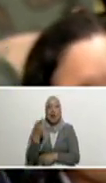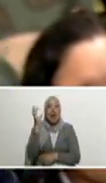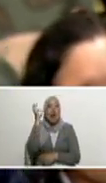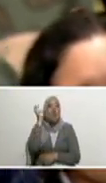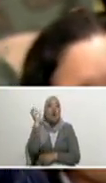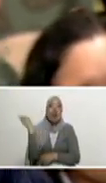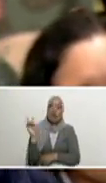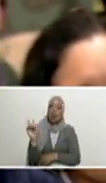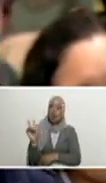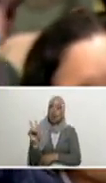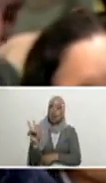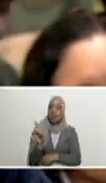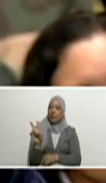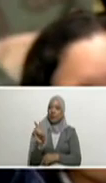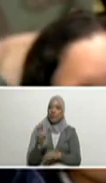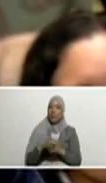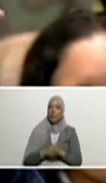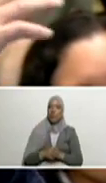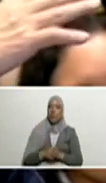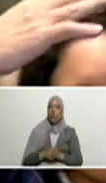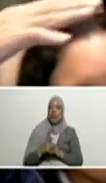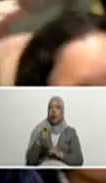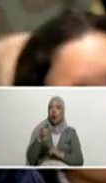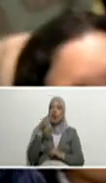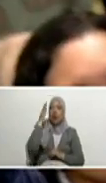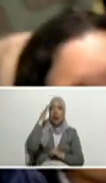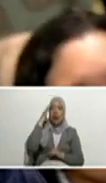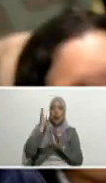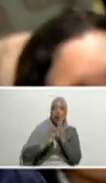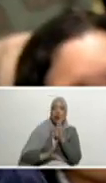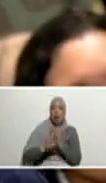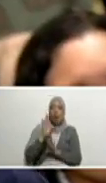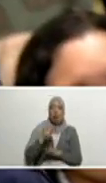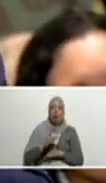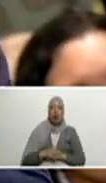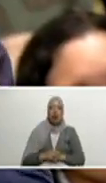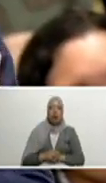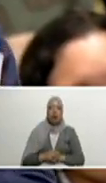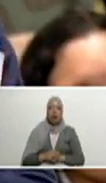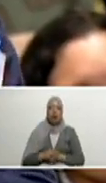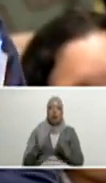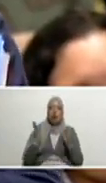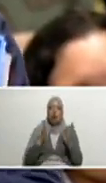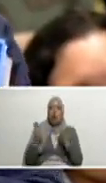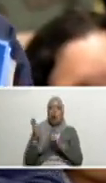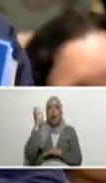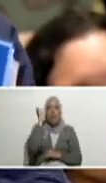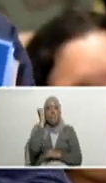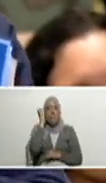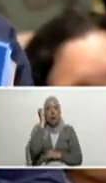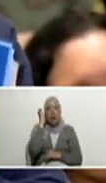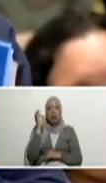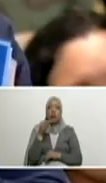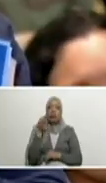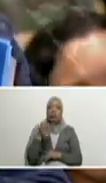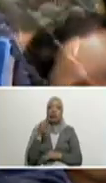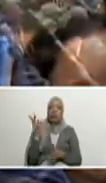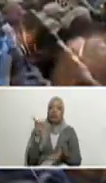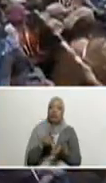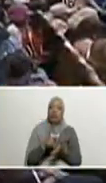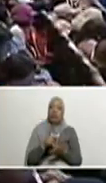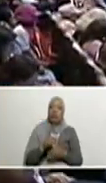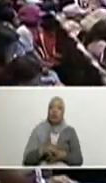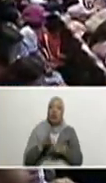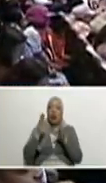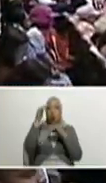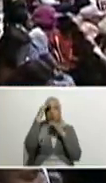mujer venezolana. Siempre en ese recorrido que usted nos describía, de la organización de las mujeres, siempre apareció